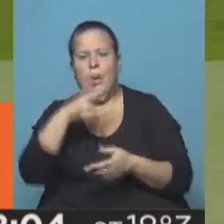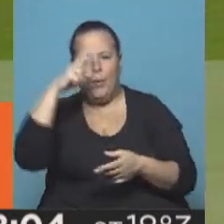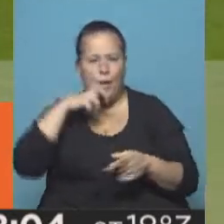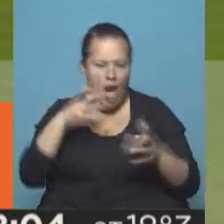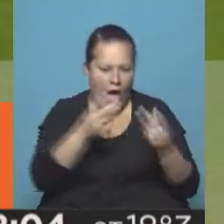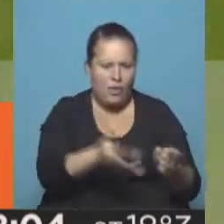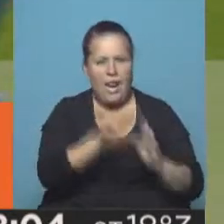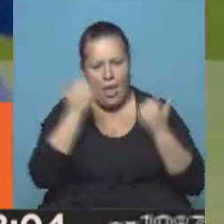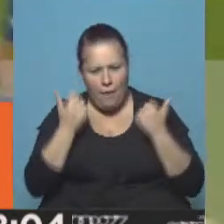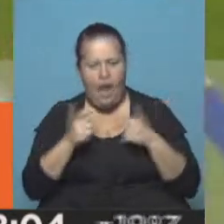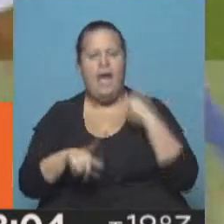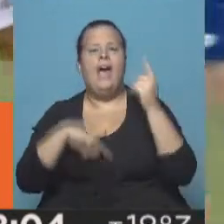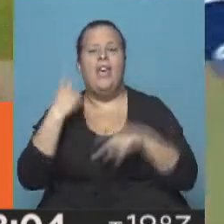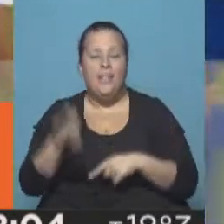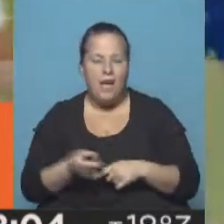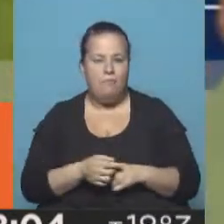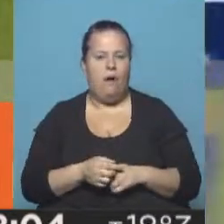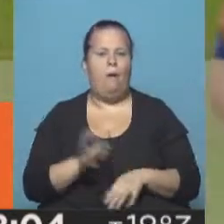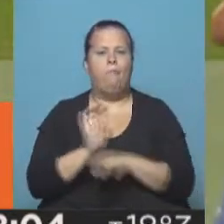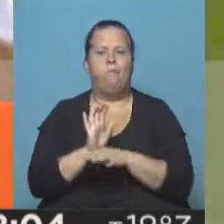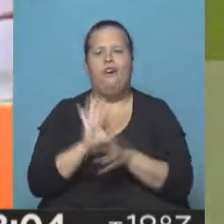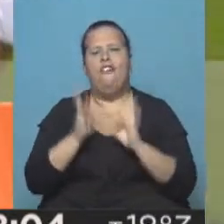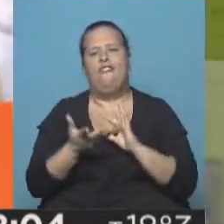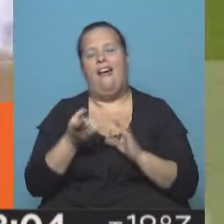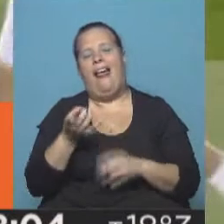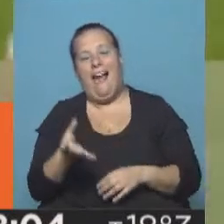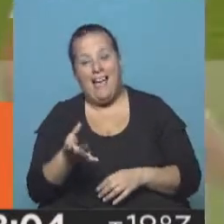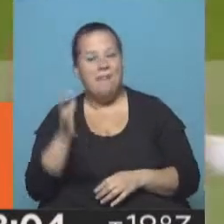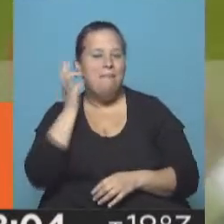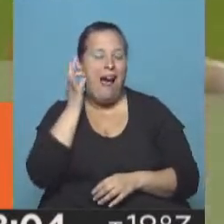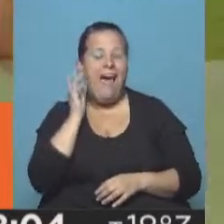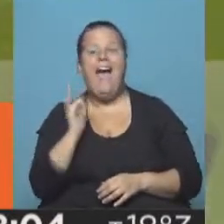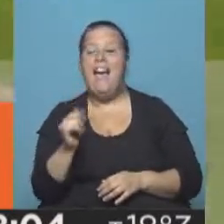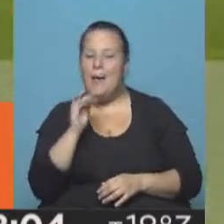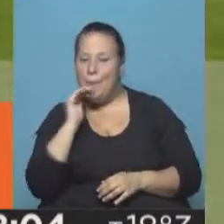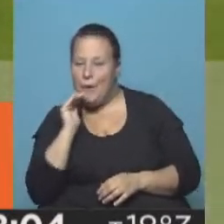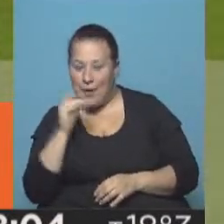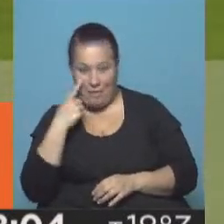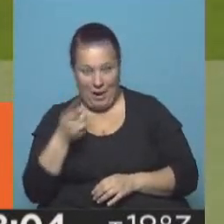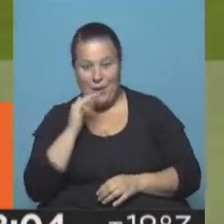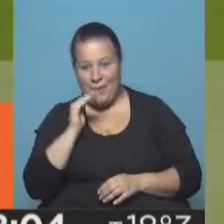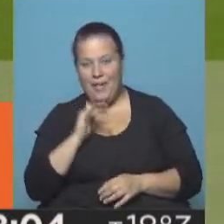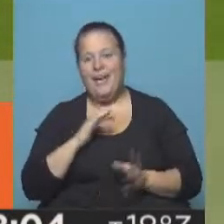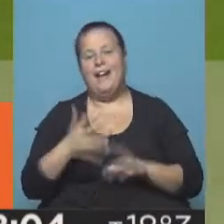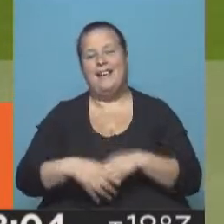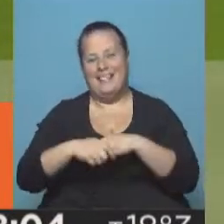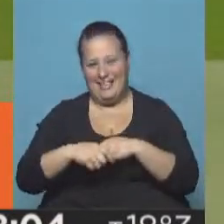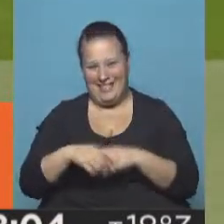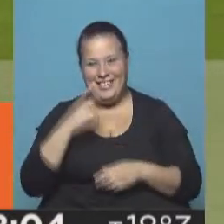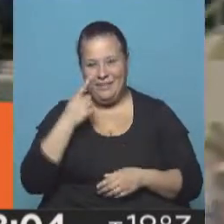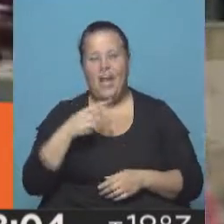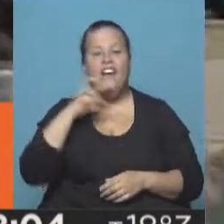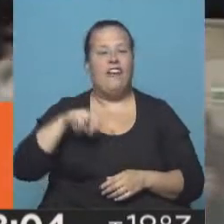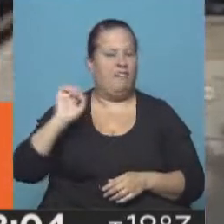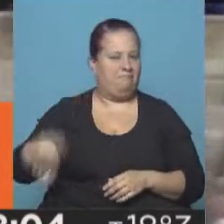allí pasaba. Después, casi a modo de chascarrillo, Maradona le dice algo, se va a ver en esta imagen, y trata de darle la mano. Presten atención, Verón